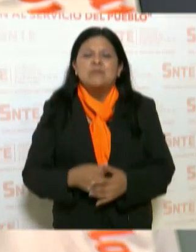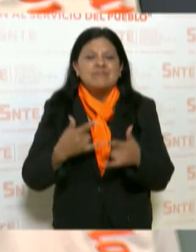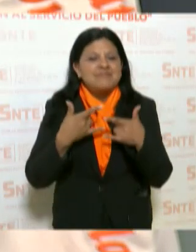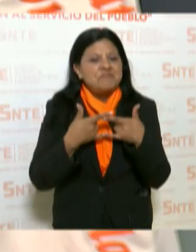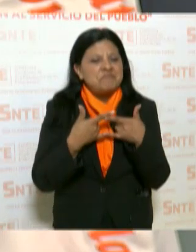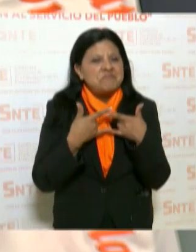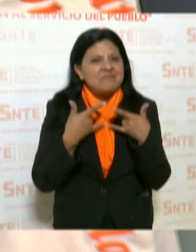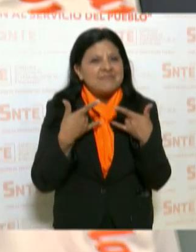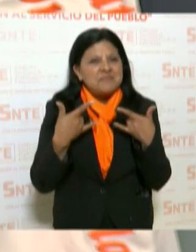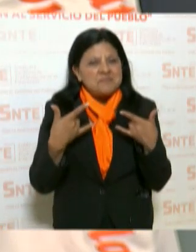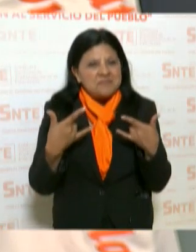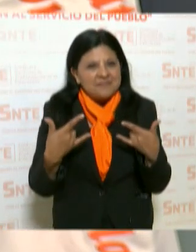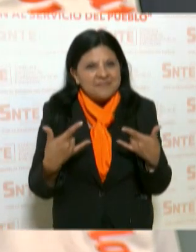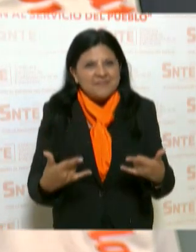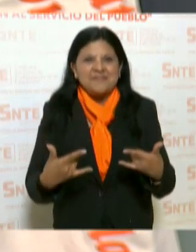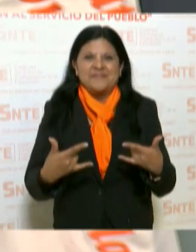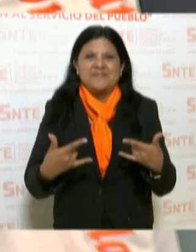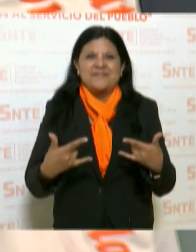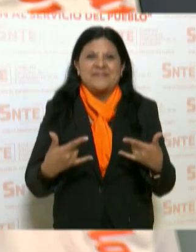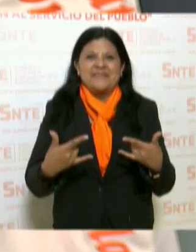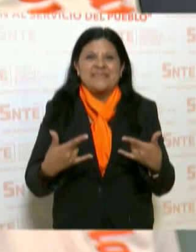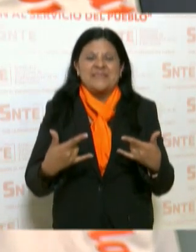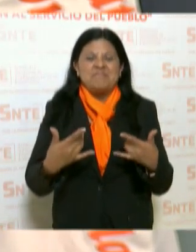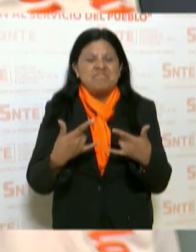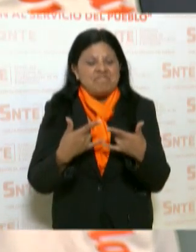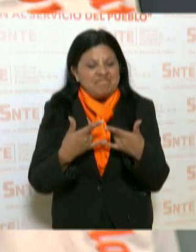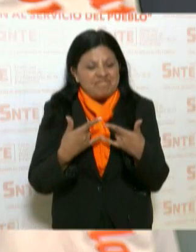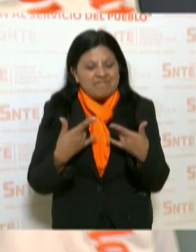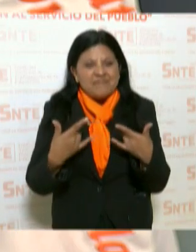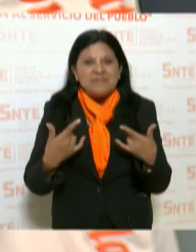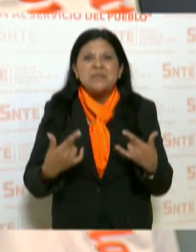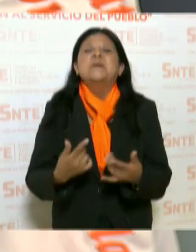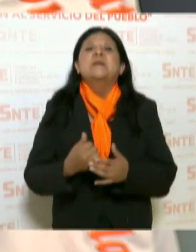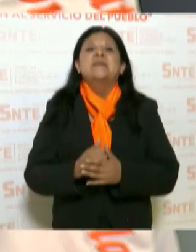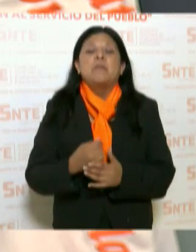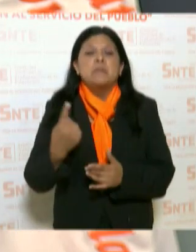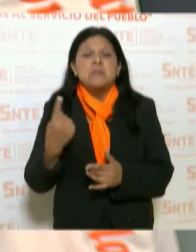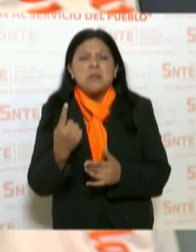historia muy fecunda en cuanto